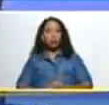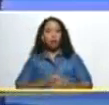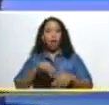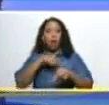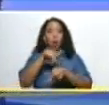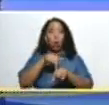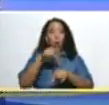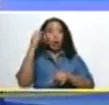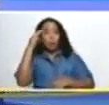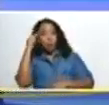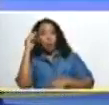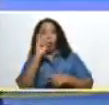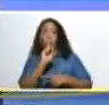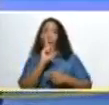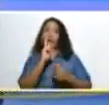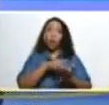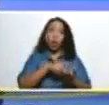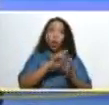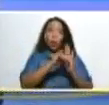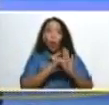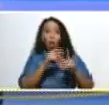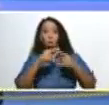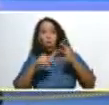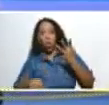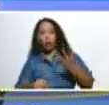que el memorándum, que no llegó, que lo desvalijaron.